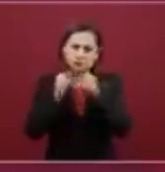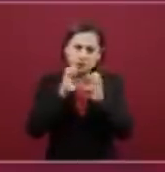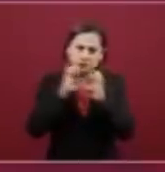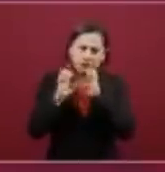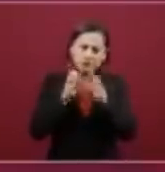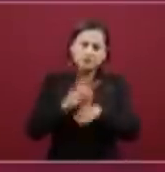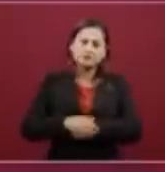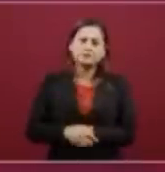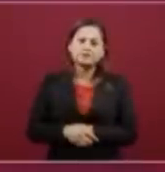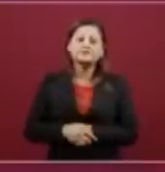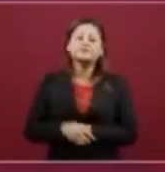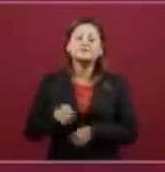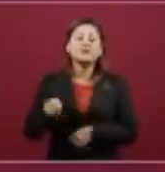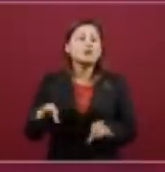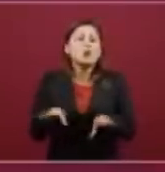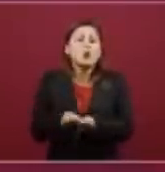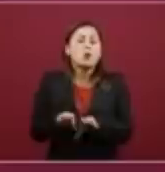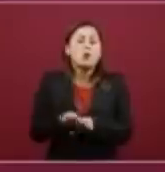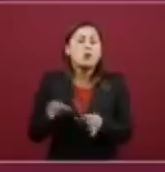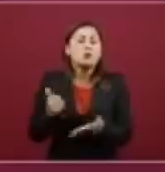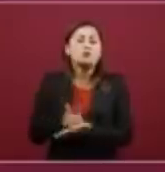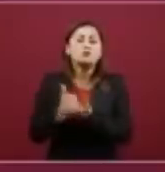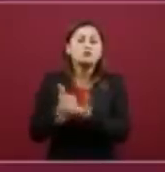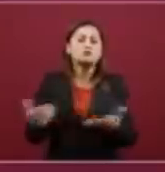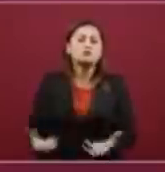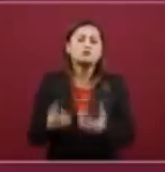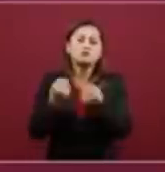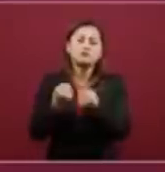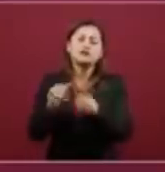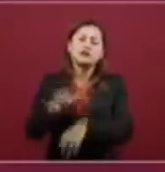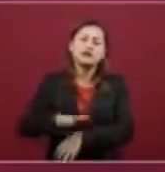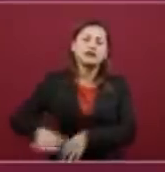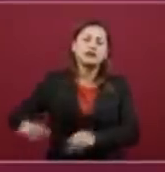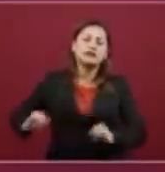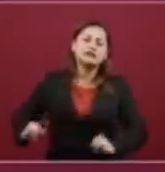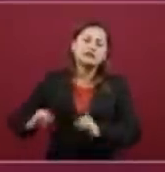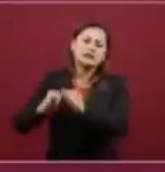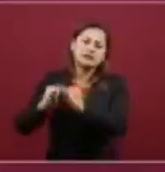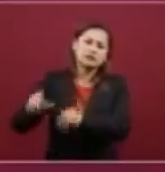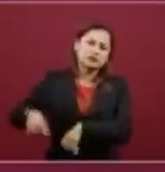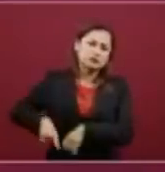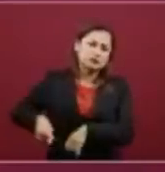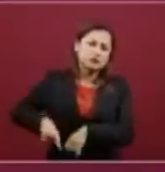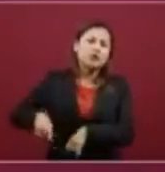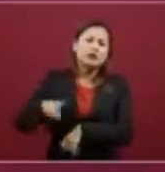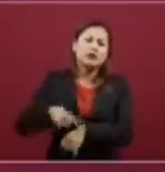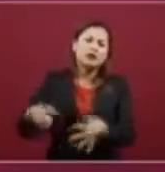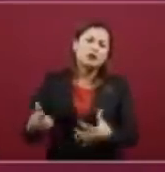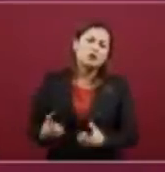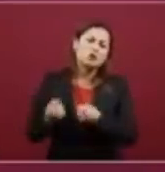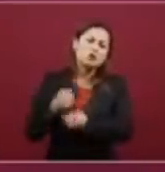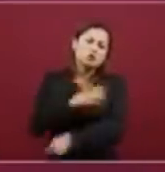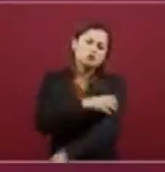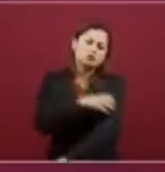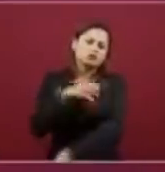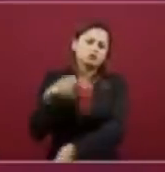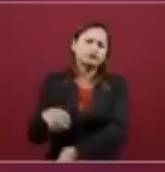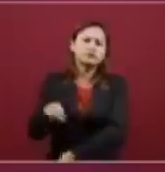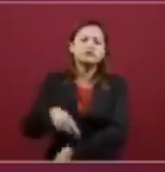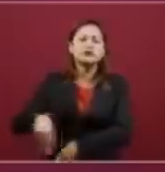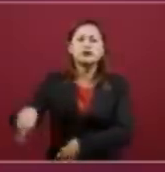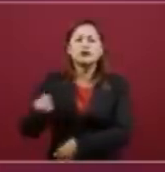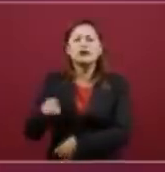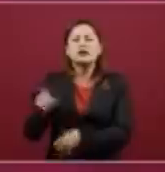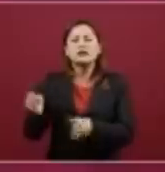las instituciones públicas. Estoy convencido que en este replanteamiento de las estrategias de seguridad y de protección a